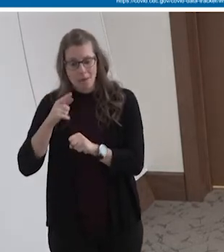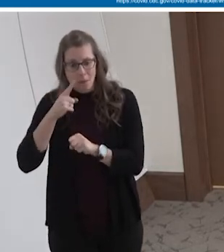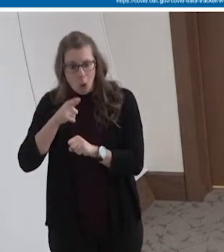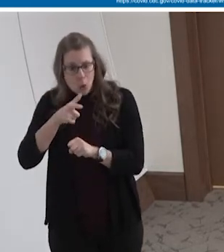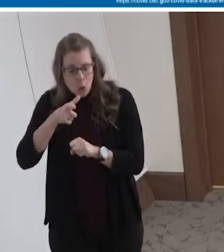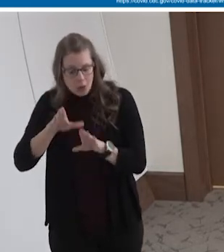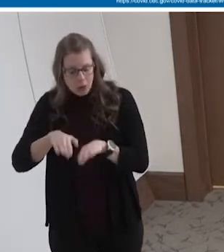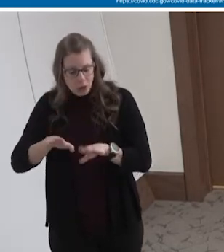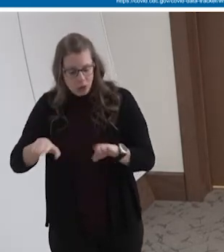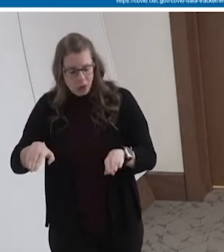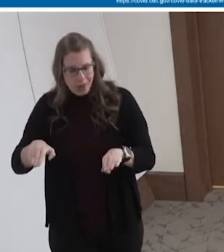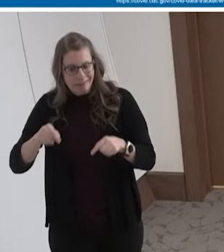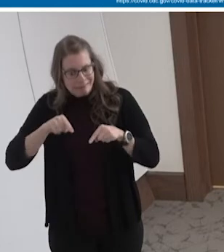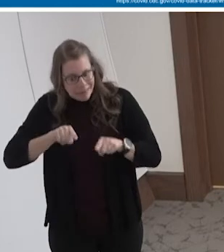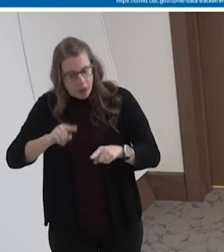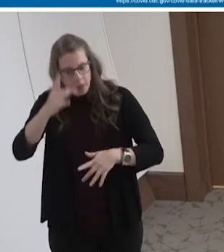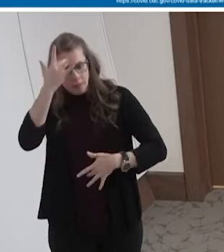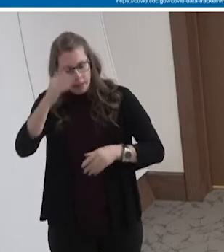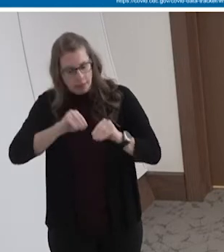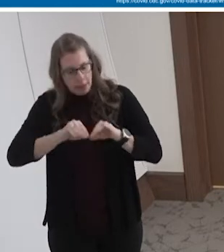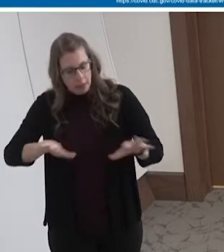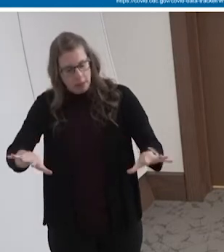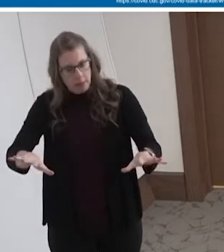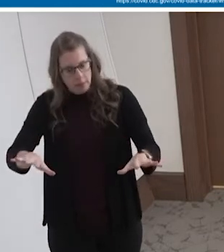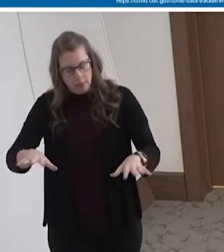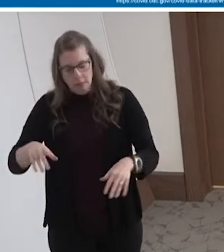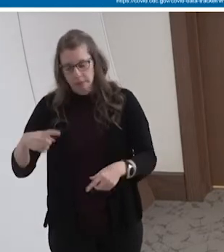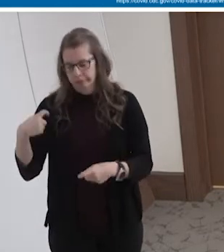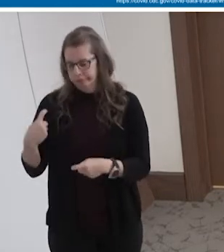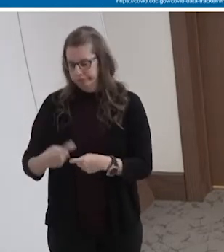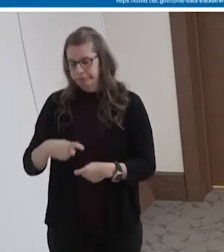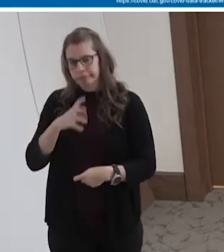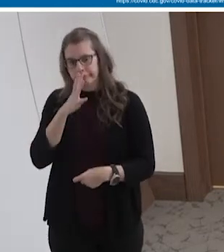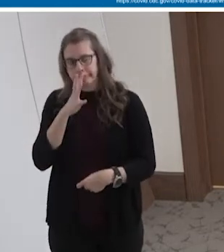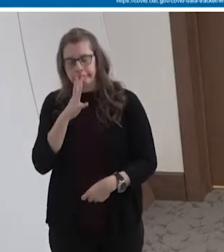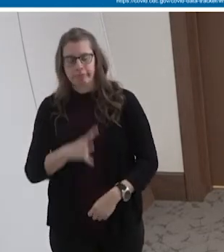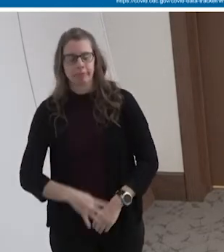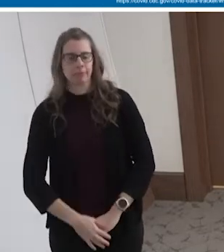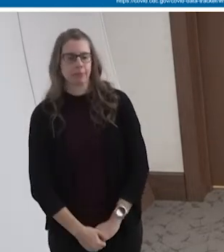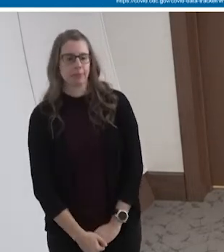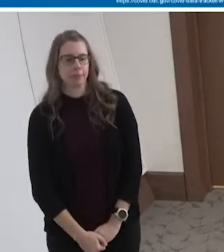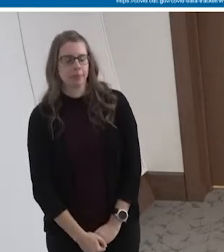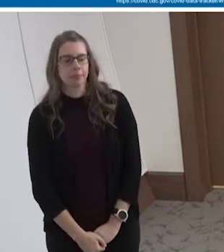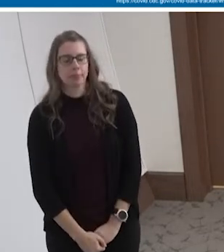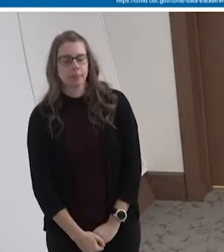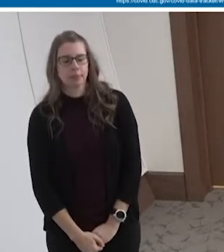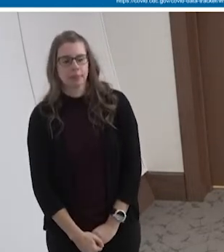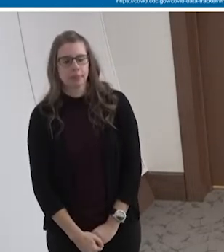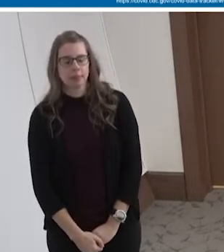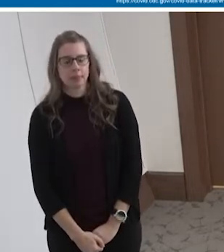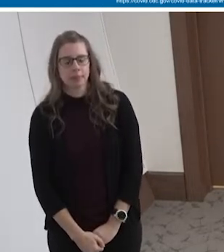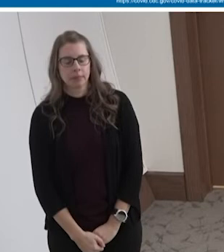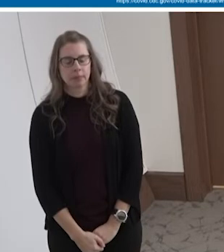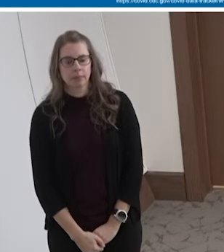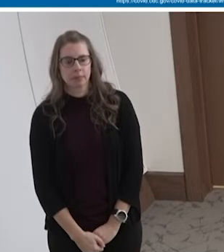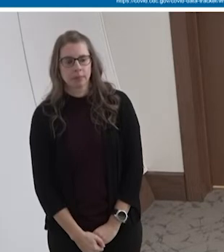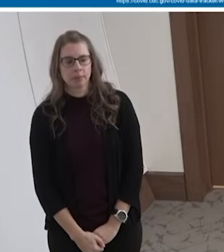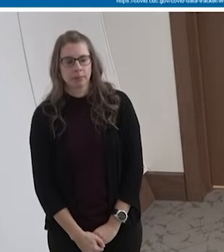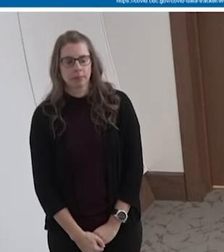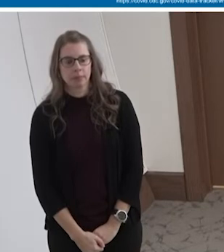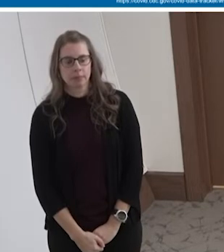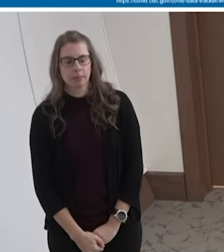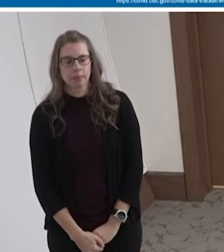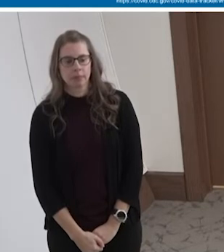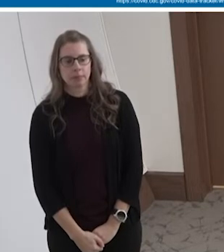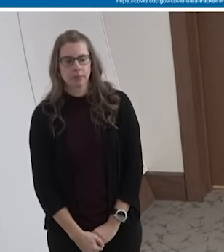pandemic. La semana pasada murieron 700 niños con el